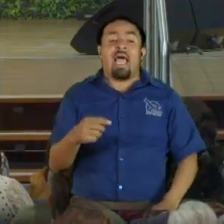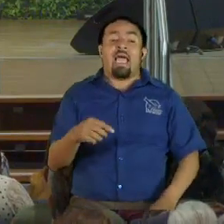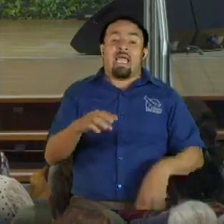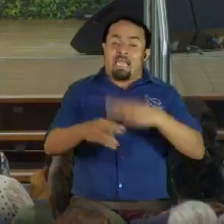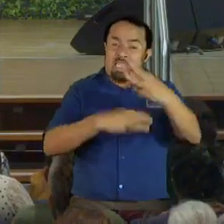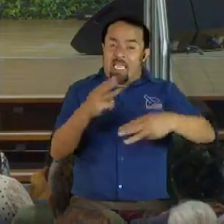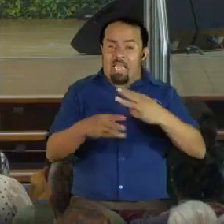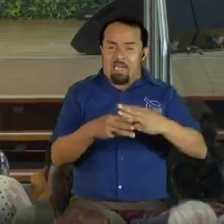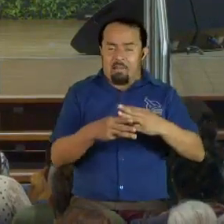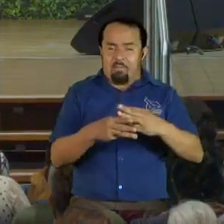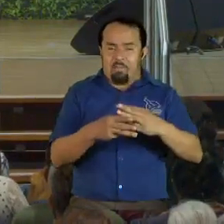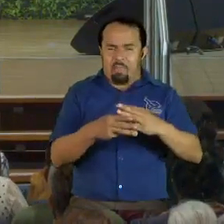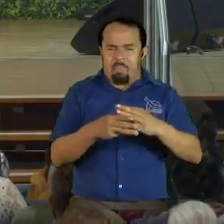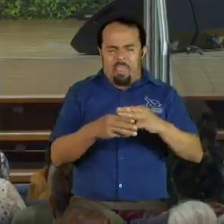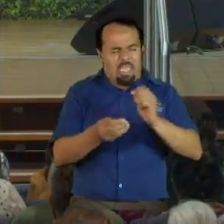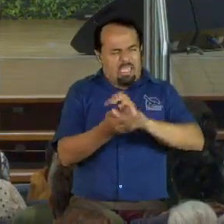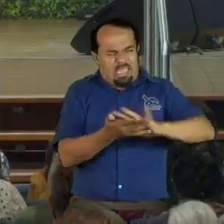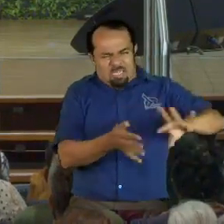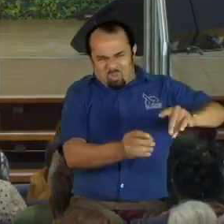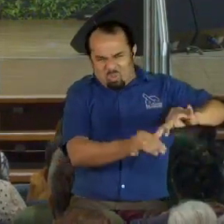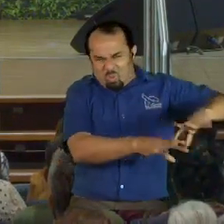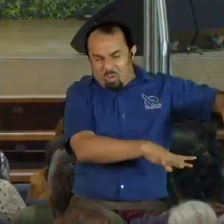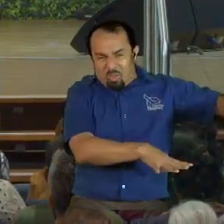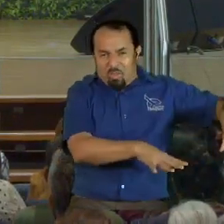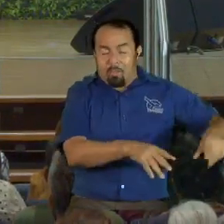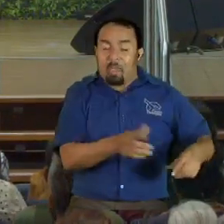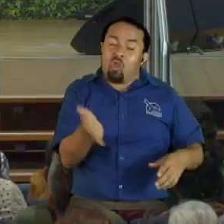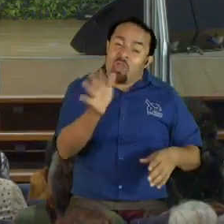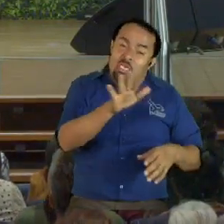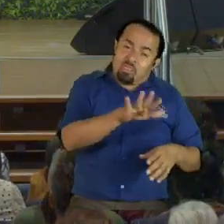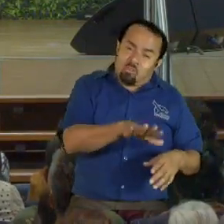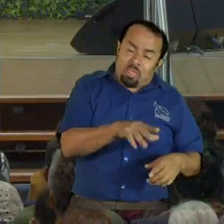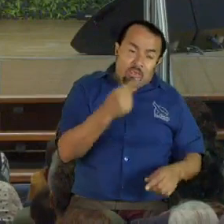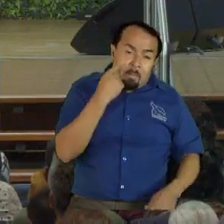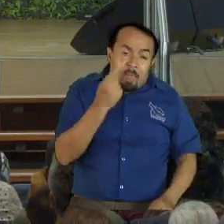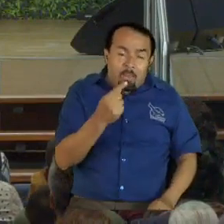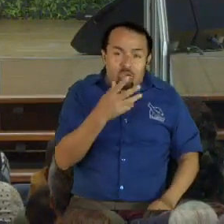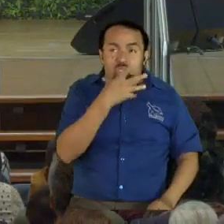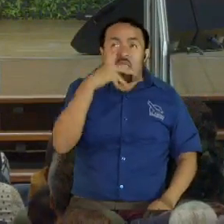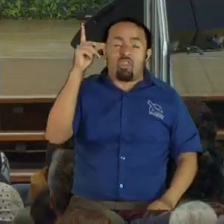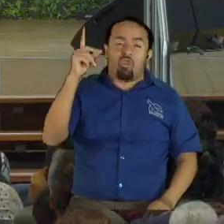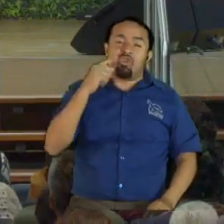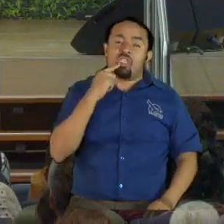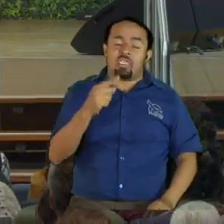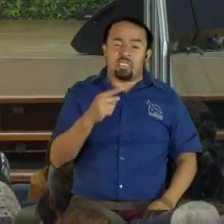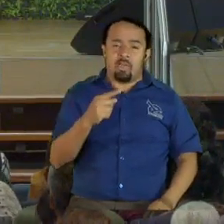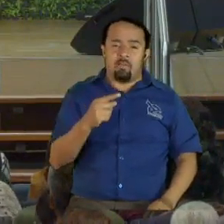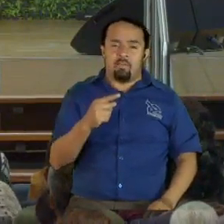Biblia, y destruye todo aquello. Pero inmediatamente después podemos ver que el Señor dice: